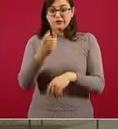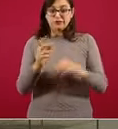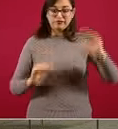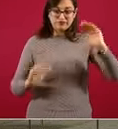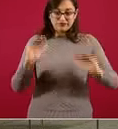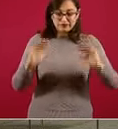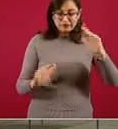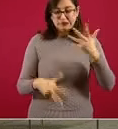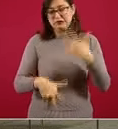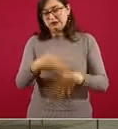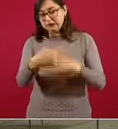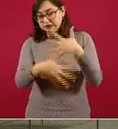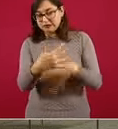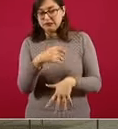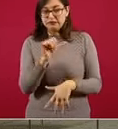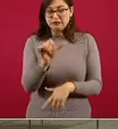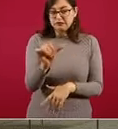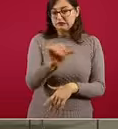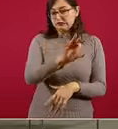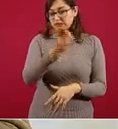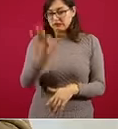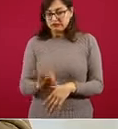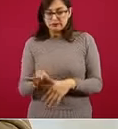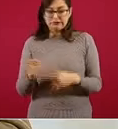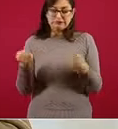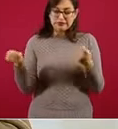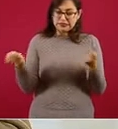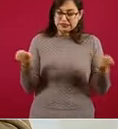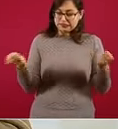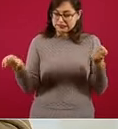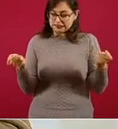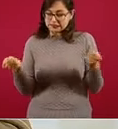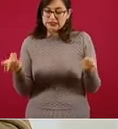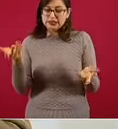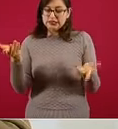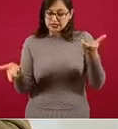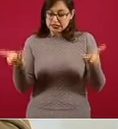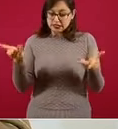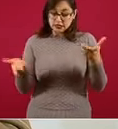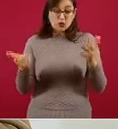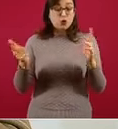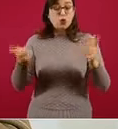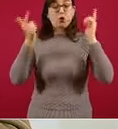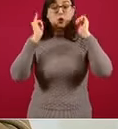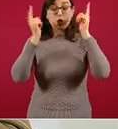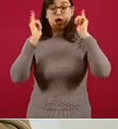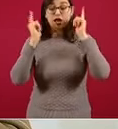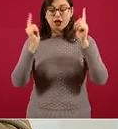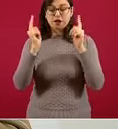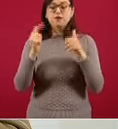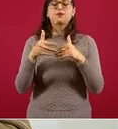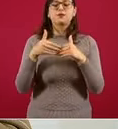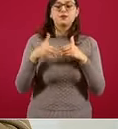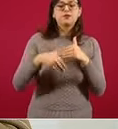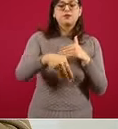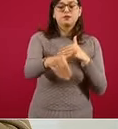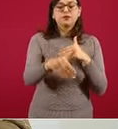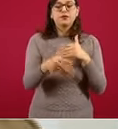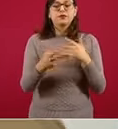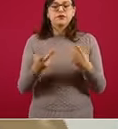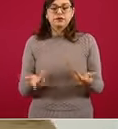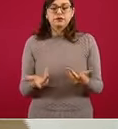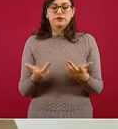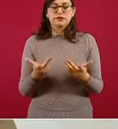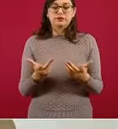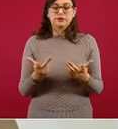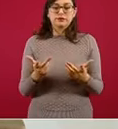de 15, 16% de disponibilidad, y esperemos que la estrategia de